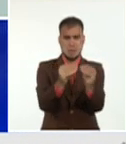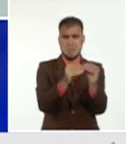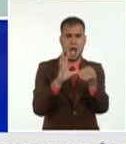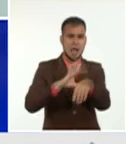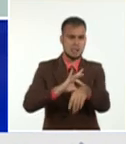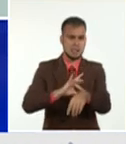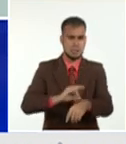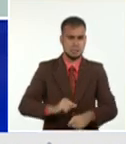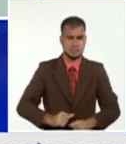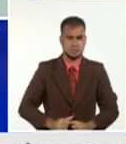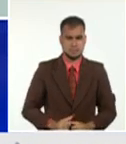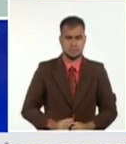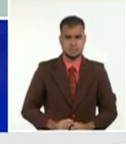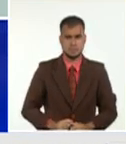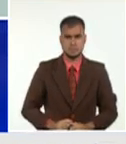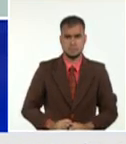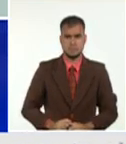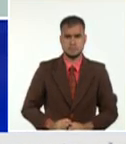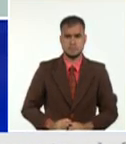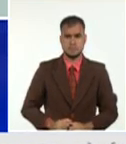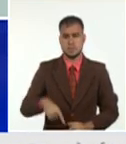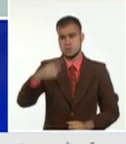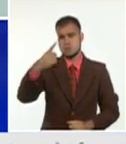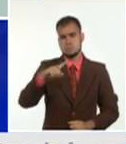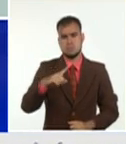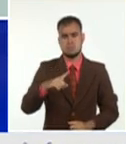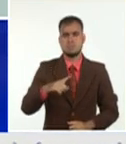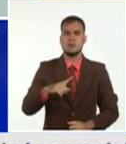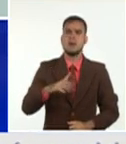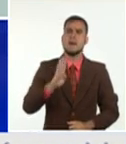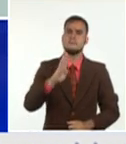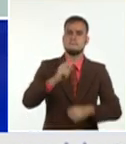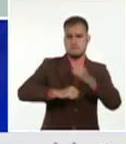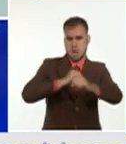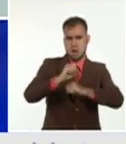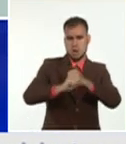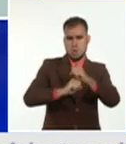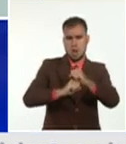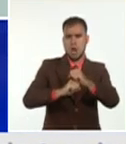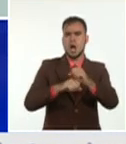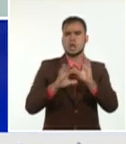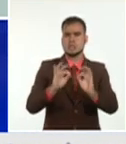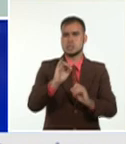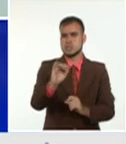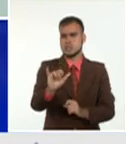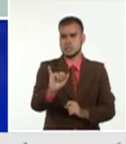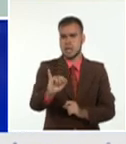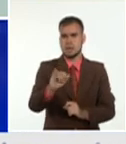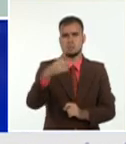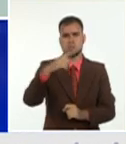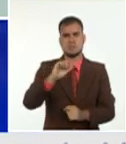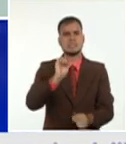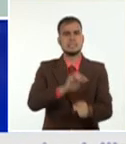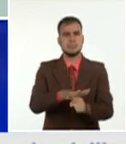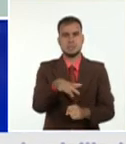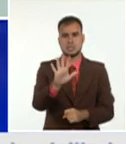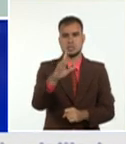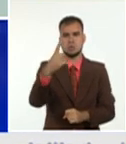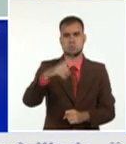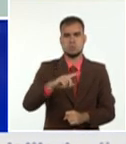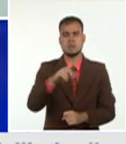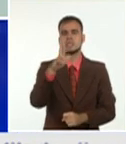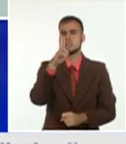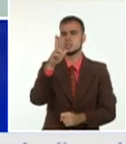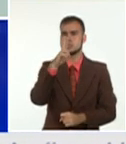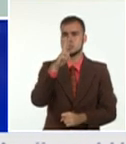mayores. Baraguá con 6, Chamba 5, Cerro Redondo 3, Venezuela y 1 de